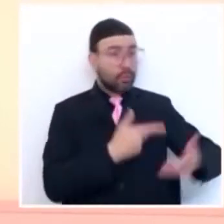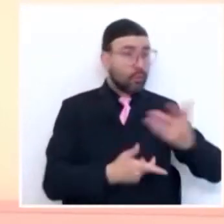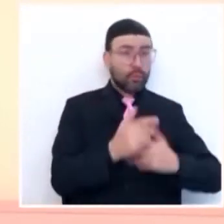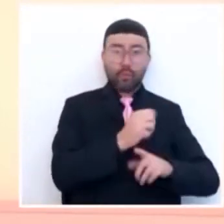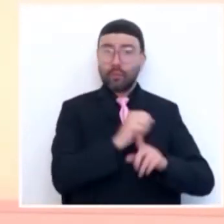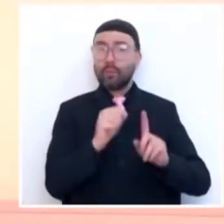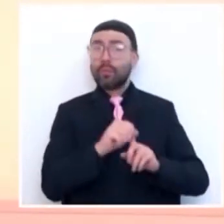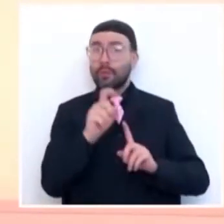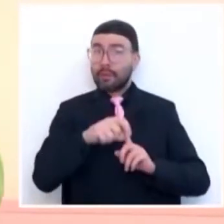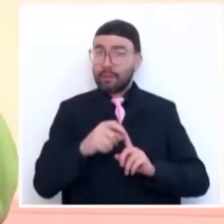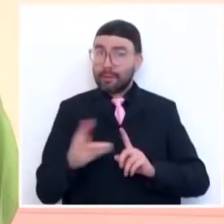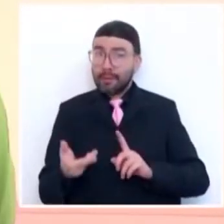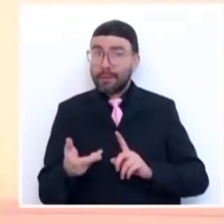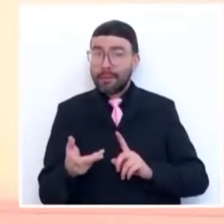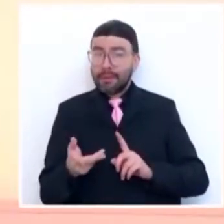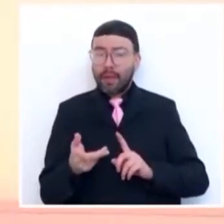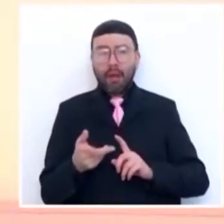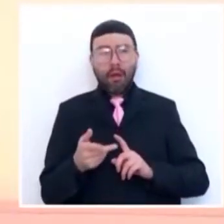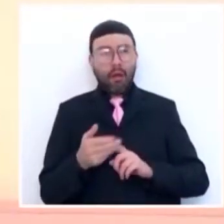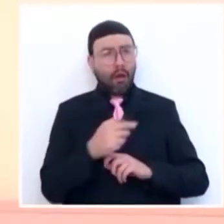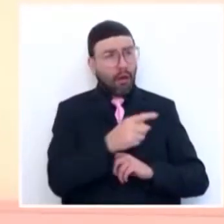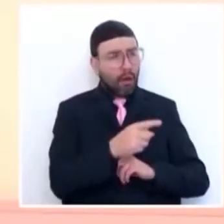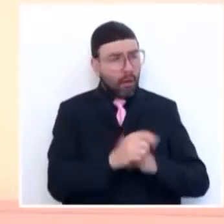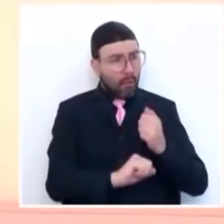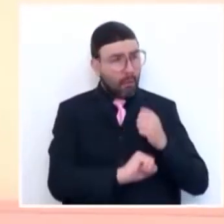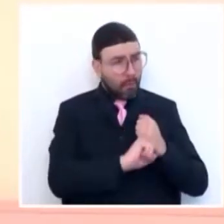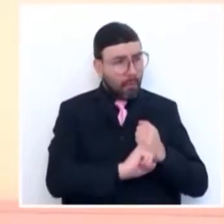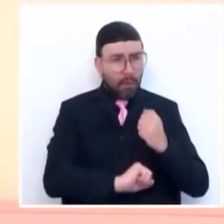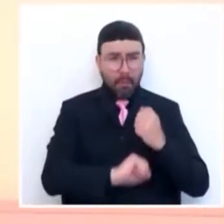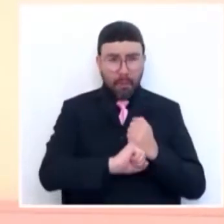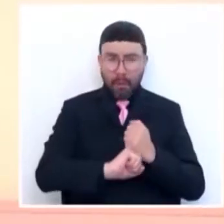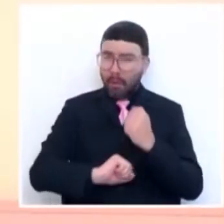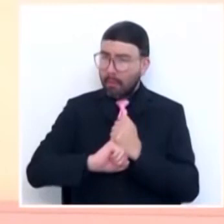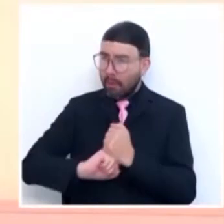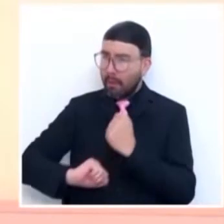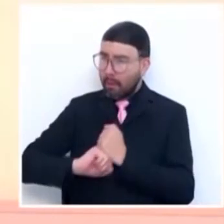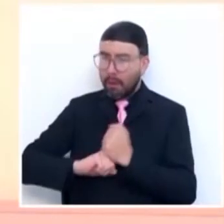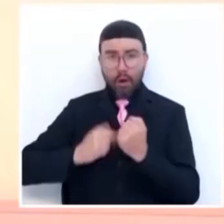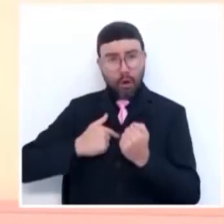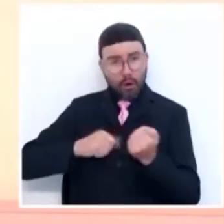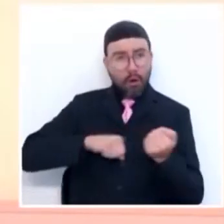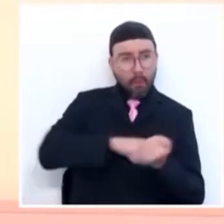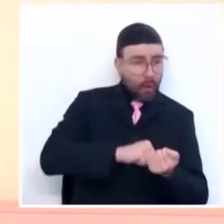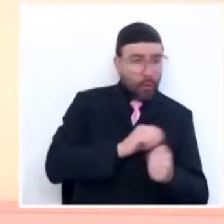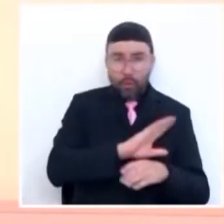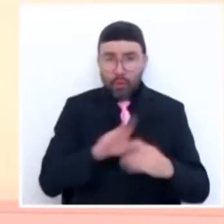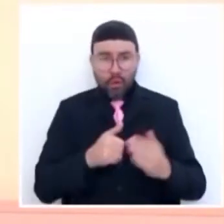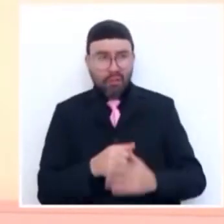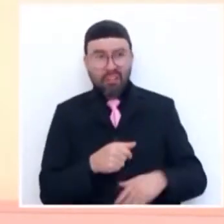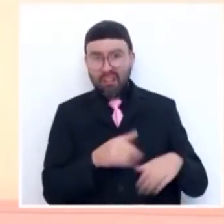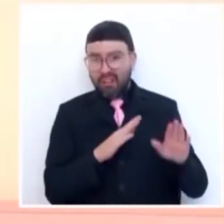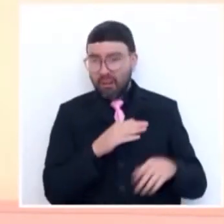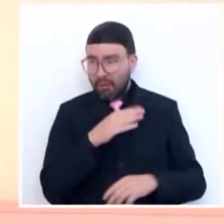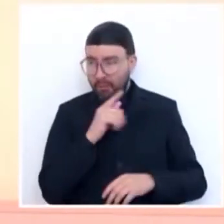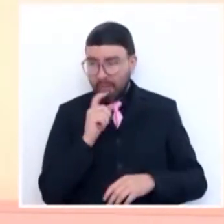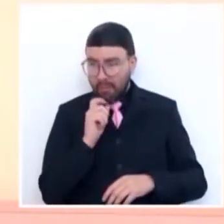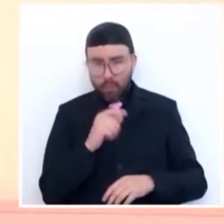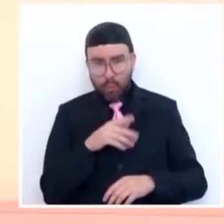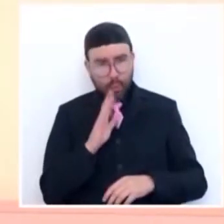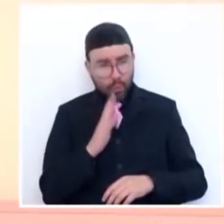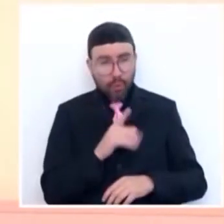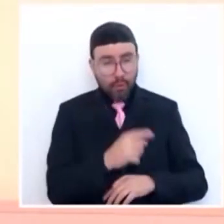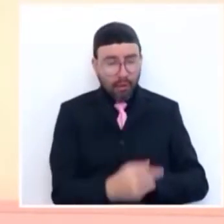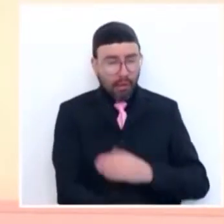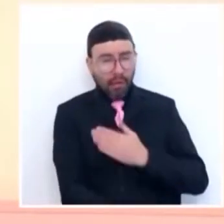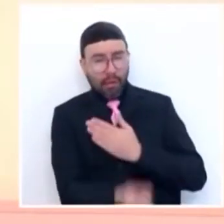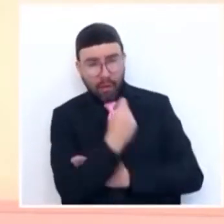y debemos aprender que cada uno que nos rodea está haciendo su parte. y que no nos estorba, no nos molesta, no nos agrede, no los